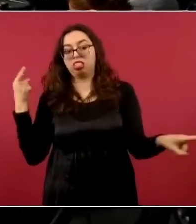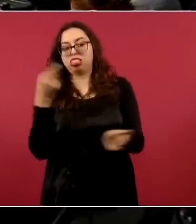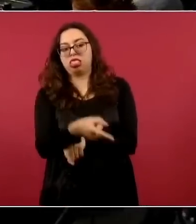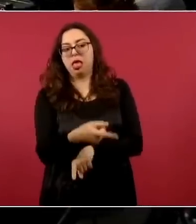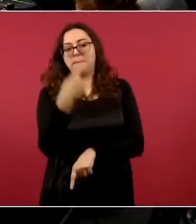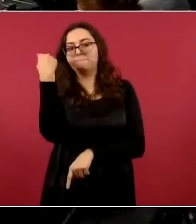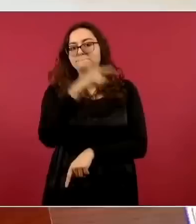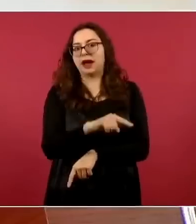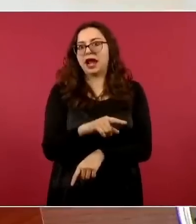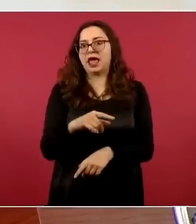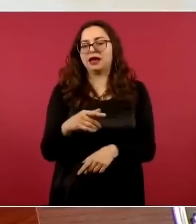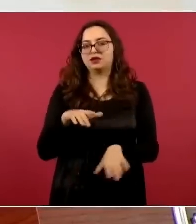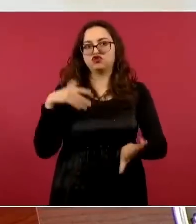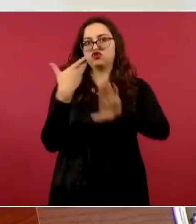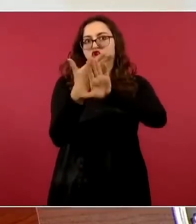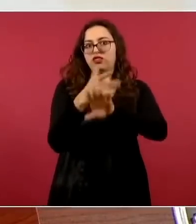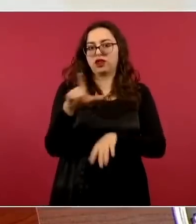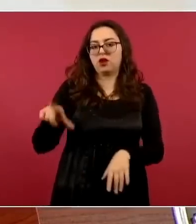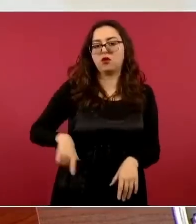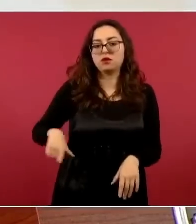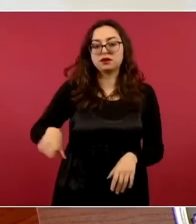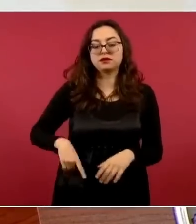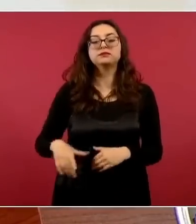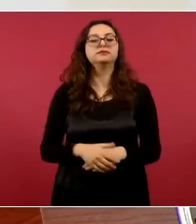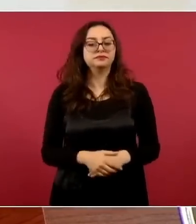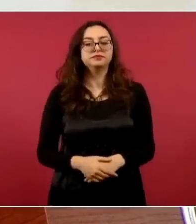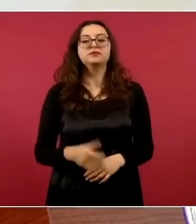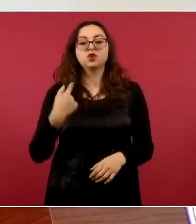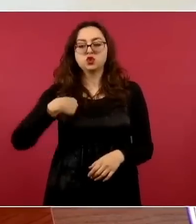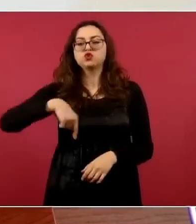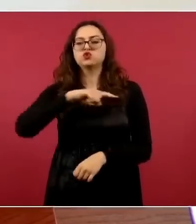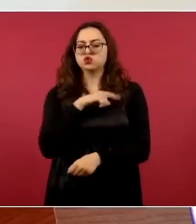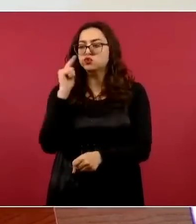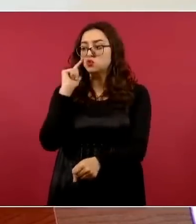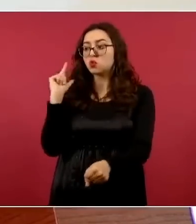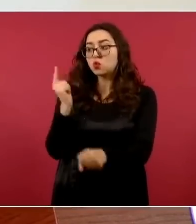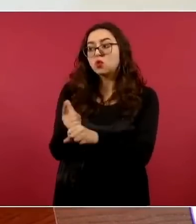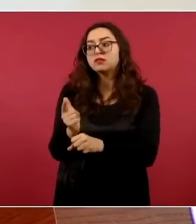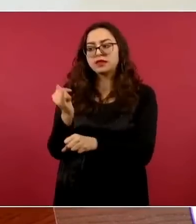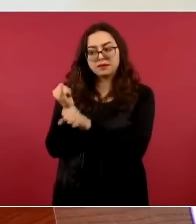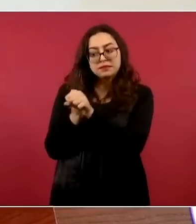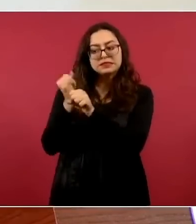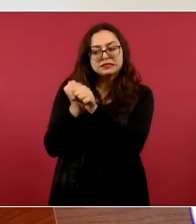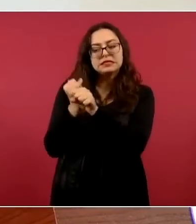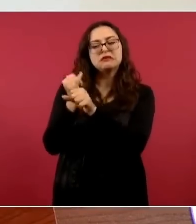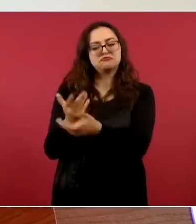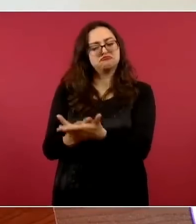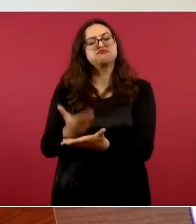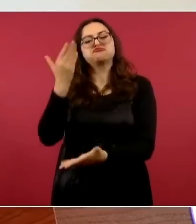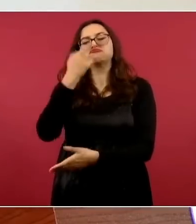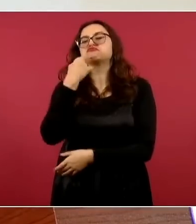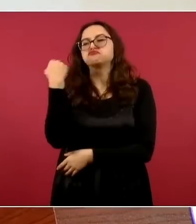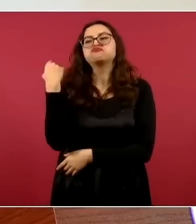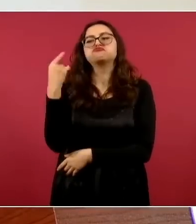Si tenemos las pruebas. Sí, presidente, porque además Ciro Gómez Leyva se ha convertido. No, es sencillamente.